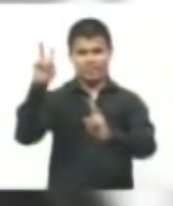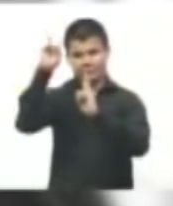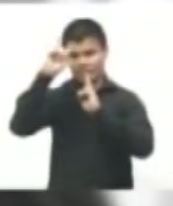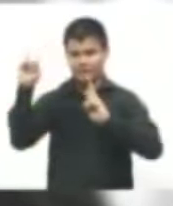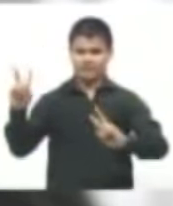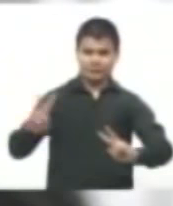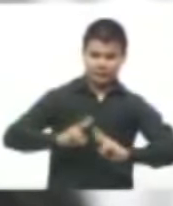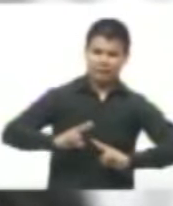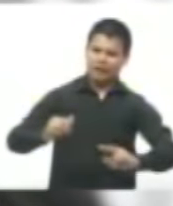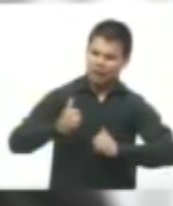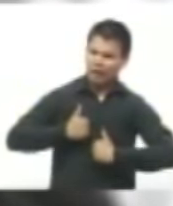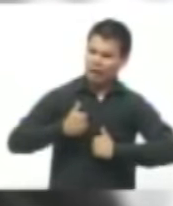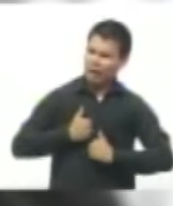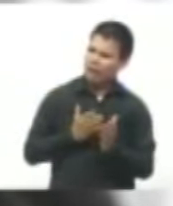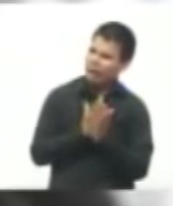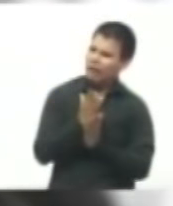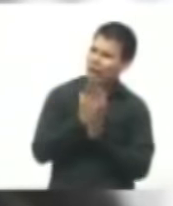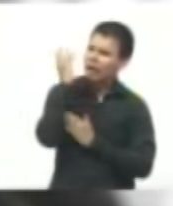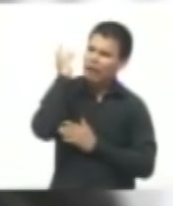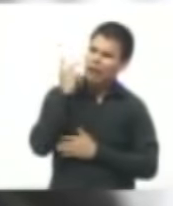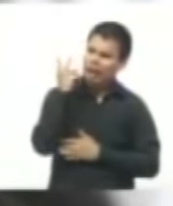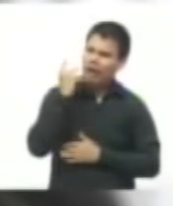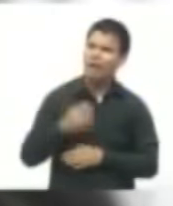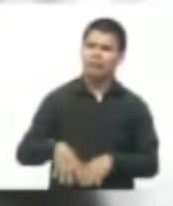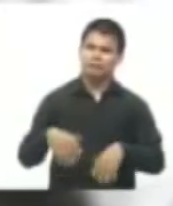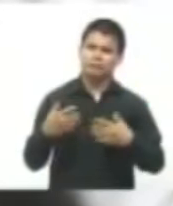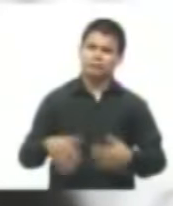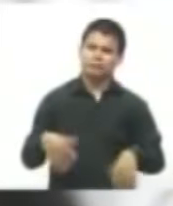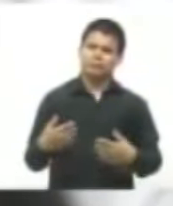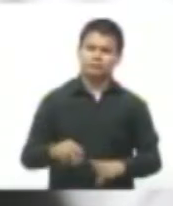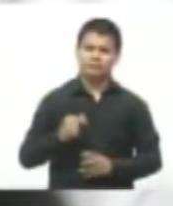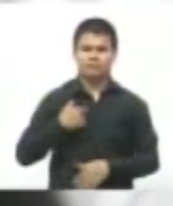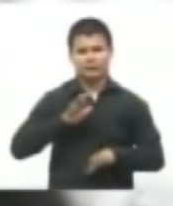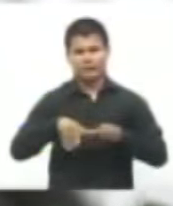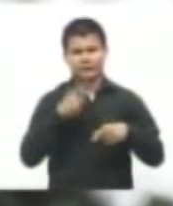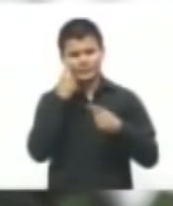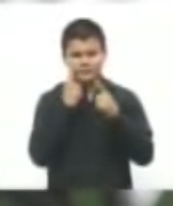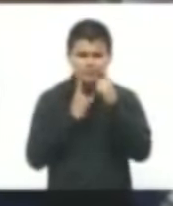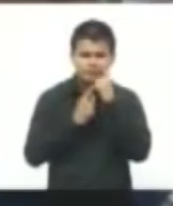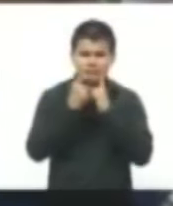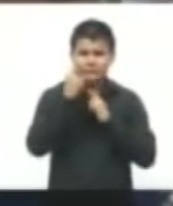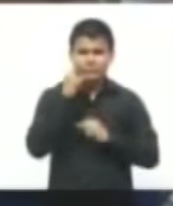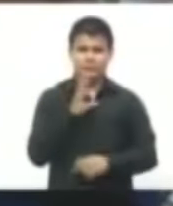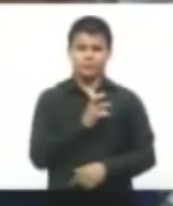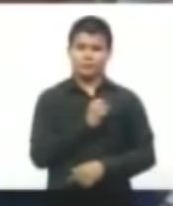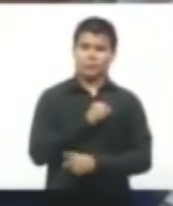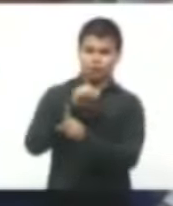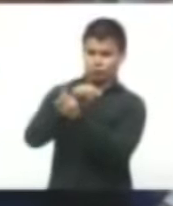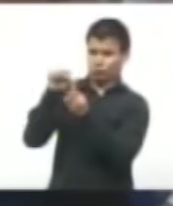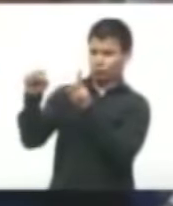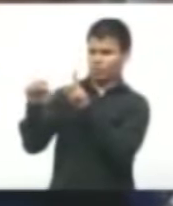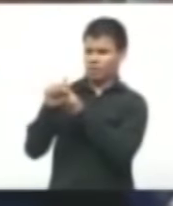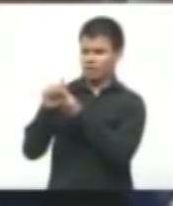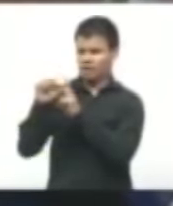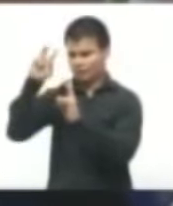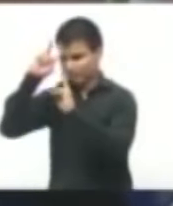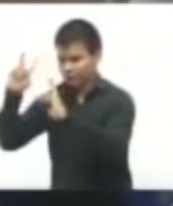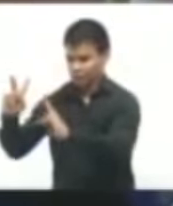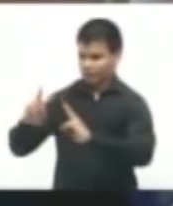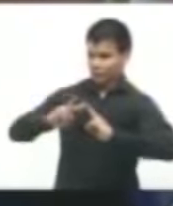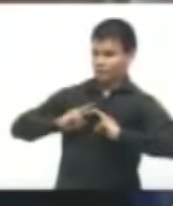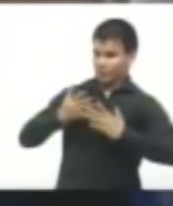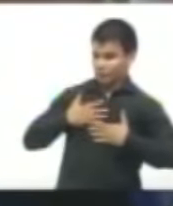llorar. ¿Por qué? El reconocimiento de una sociedad hacia un